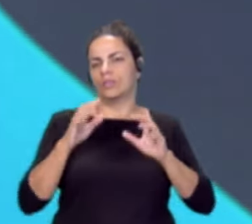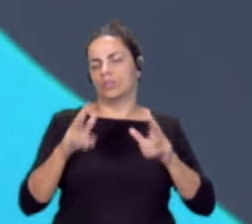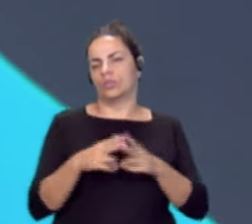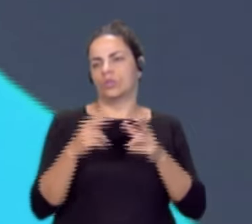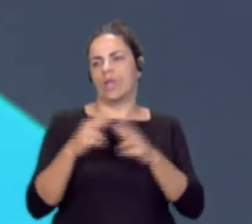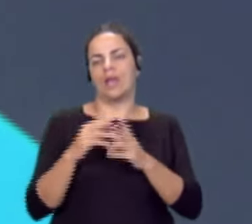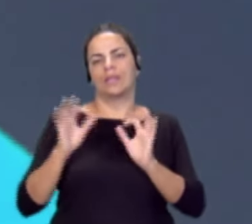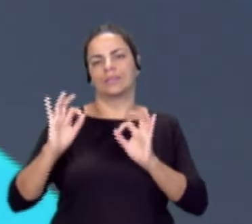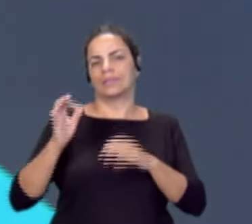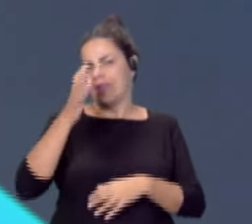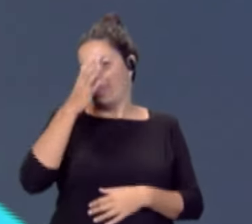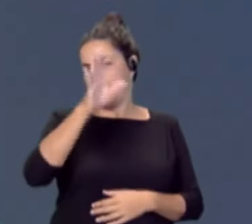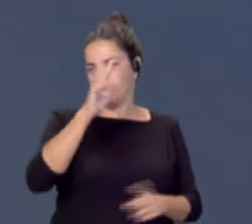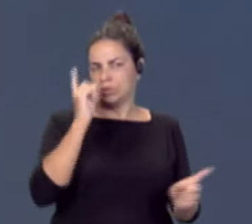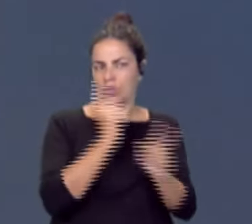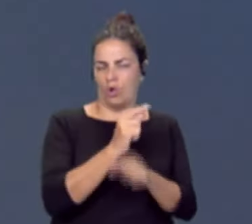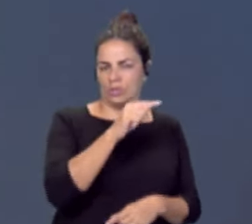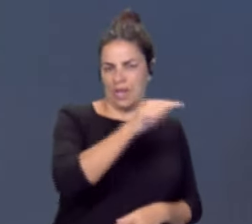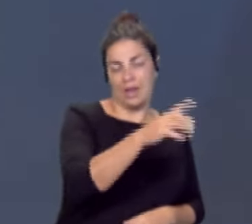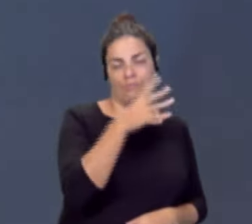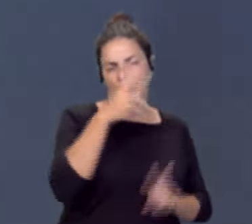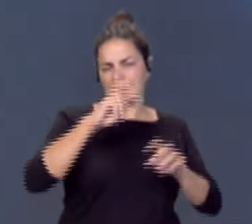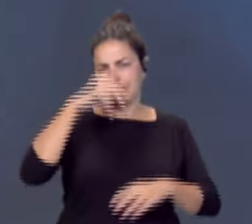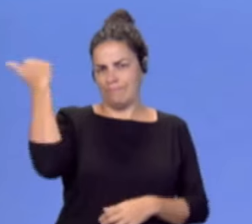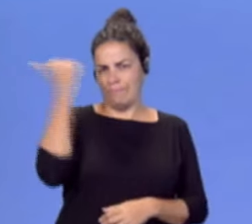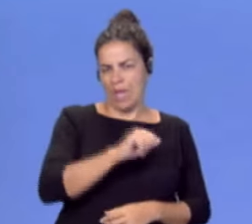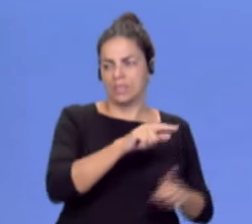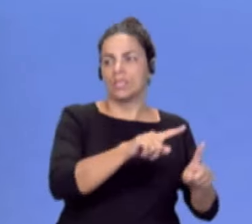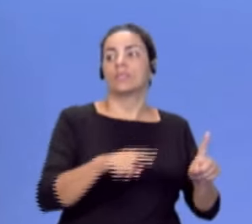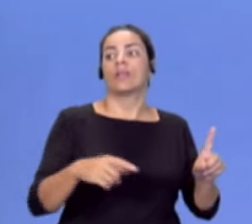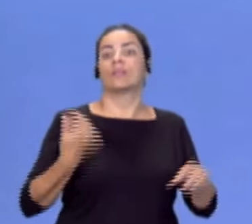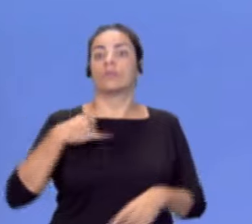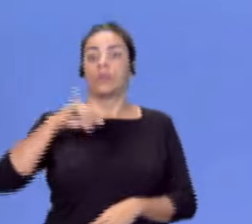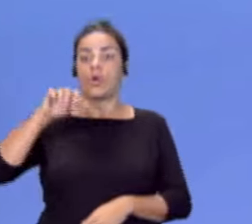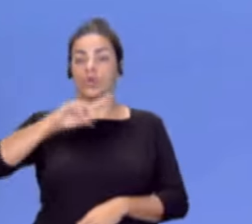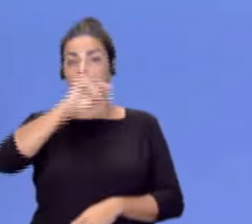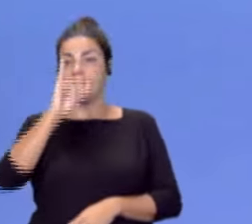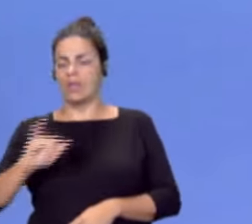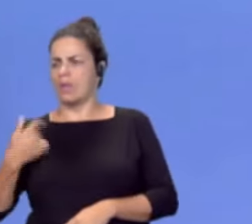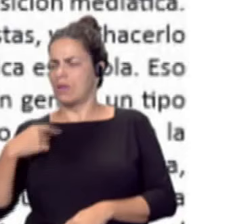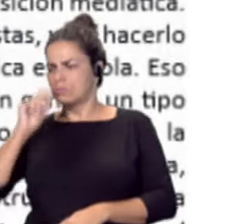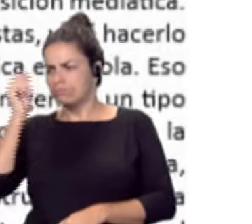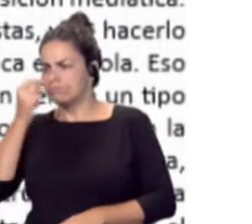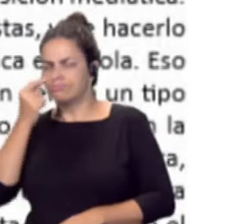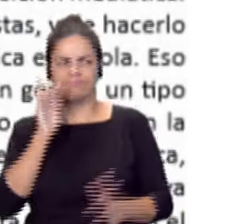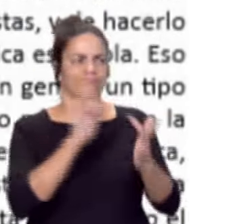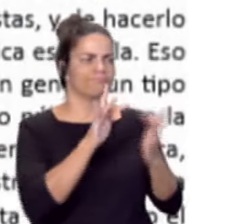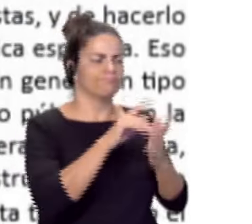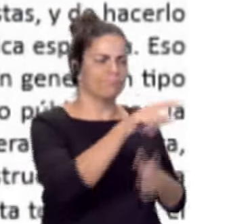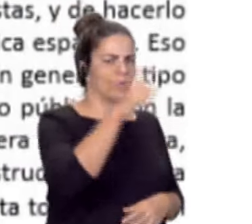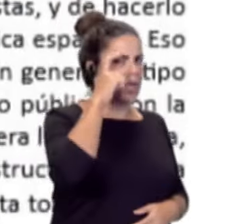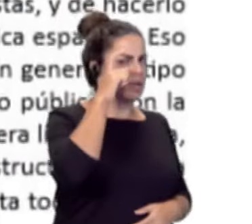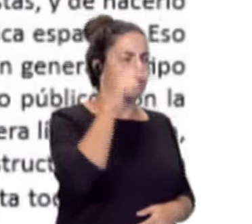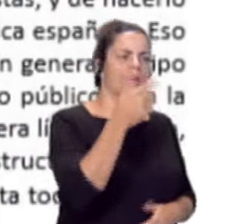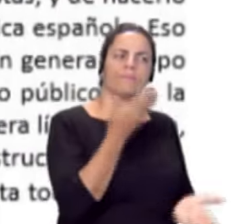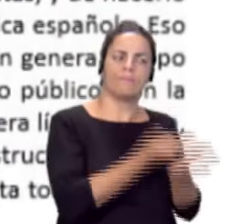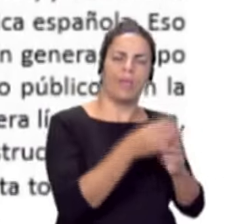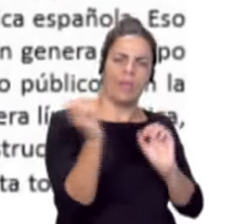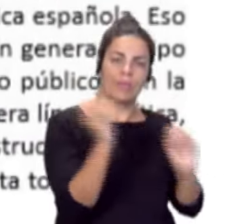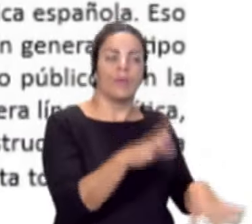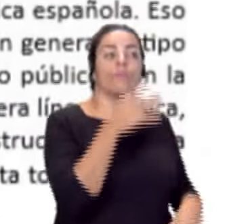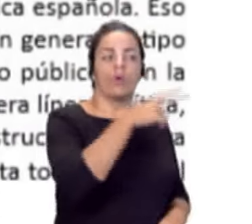después de reconocer esas acusaciones, Yolanda Díaz contactó. Y con él exigió su dimisión después de que admitiera